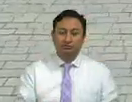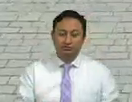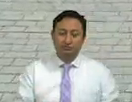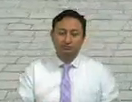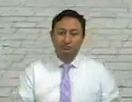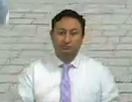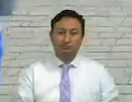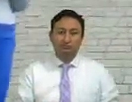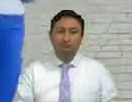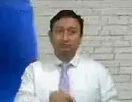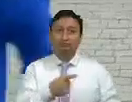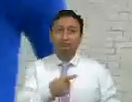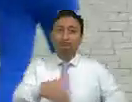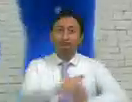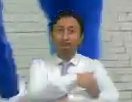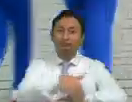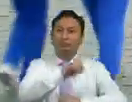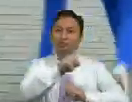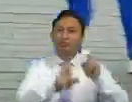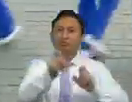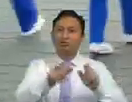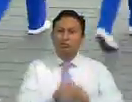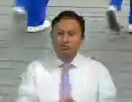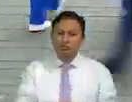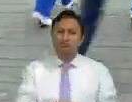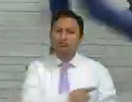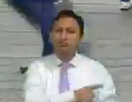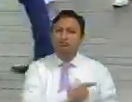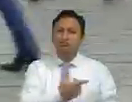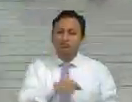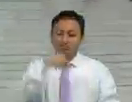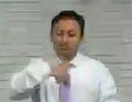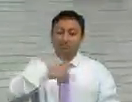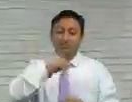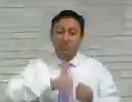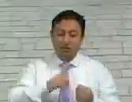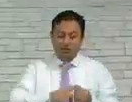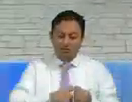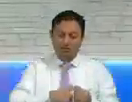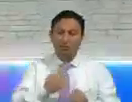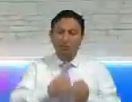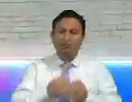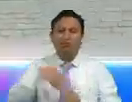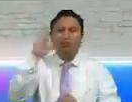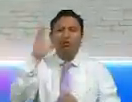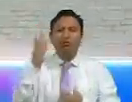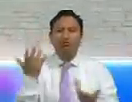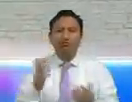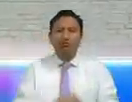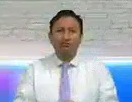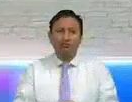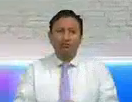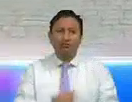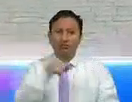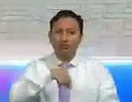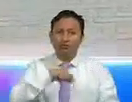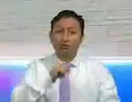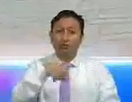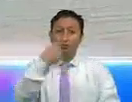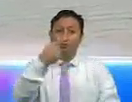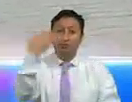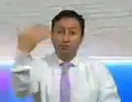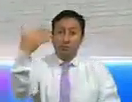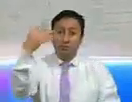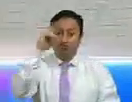salimos a las calles a preguntar a la ciudadanía cuál considera que es el problema que enfrenta quitó y que debería ser prioridad para la nueva alcaldía